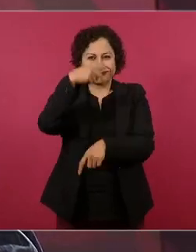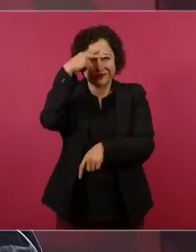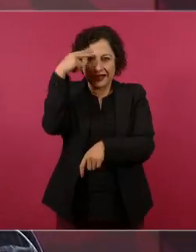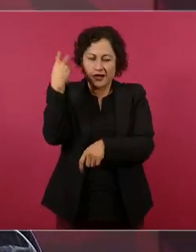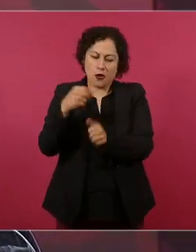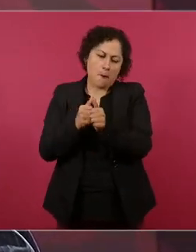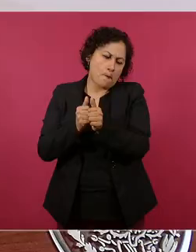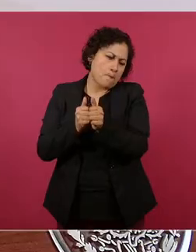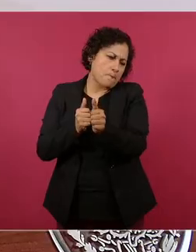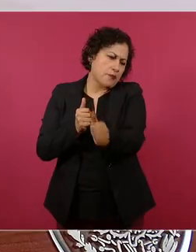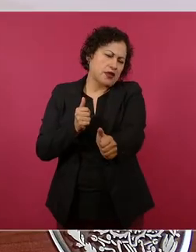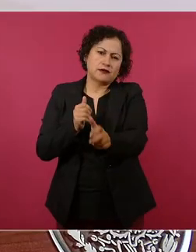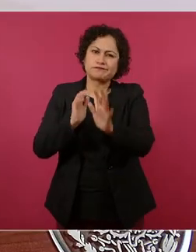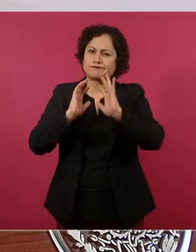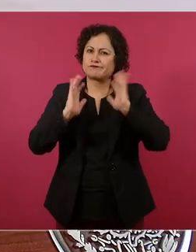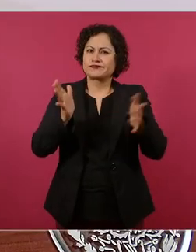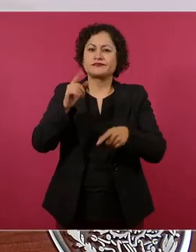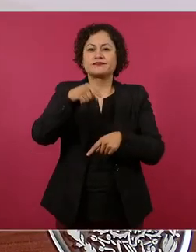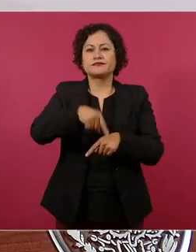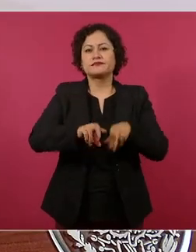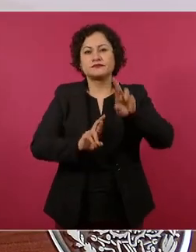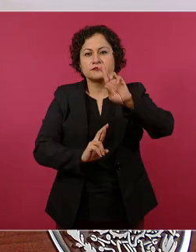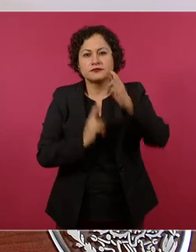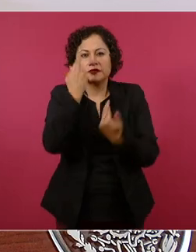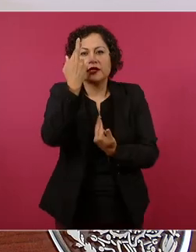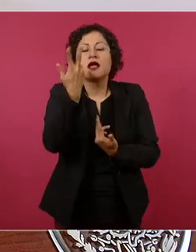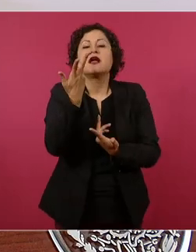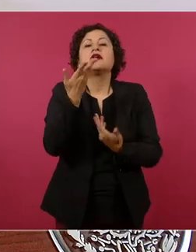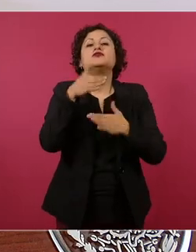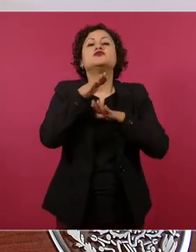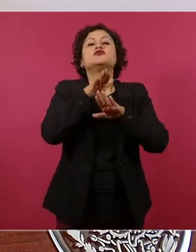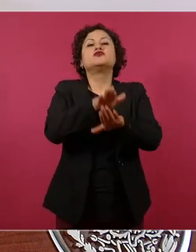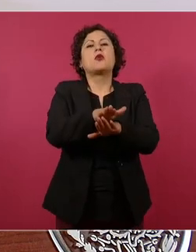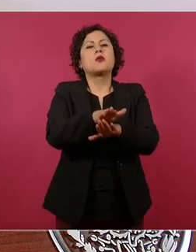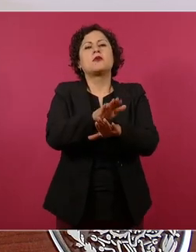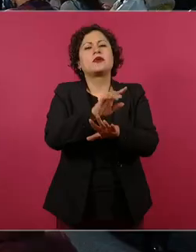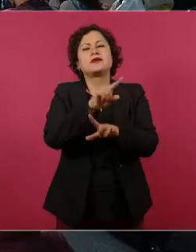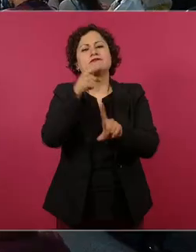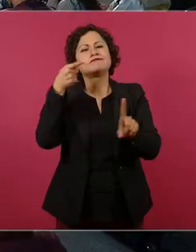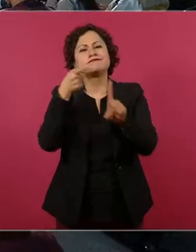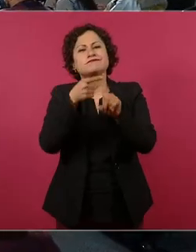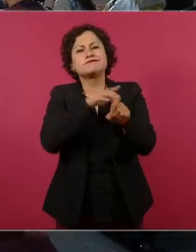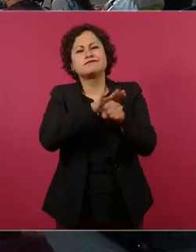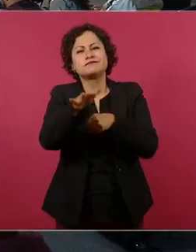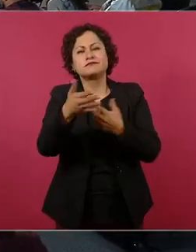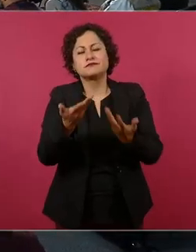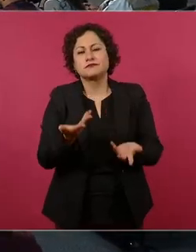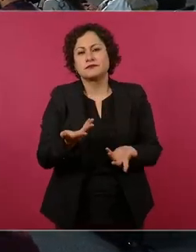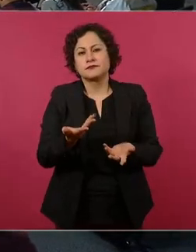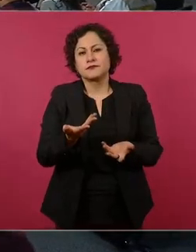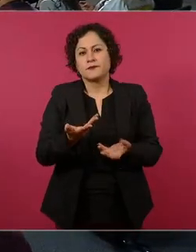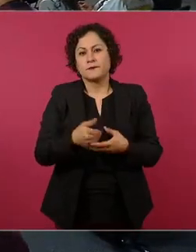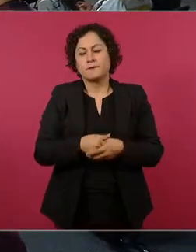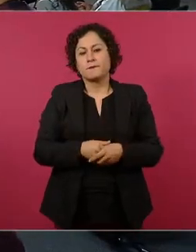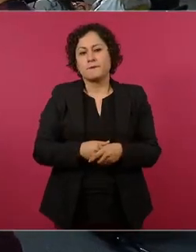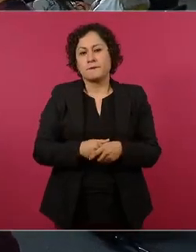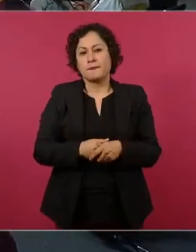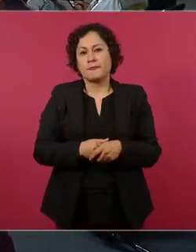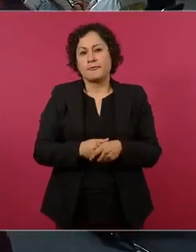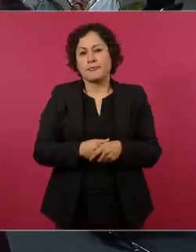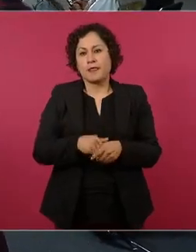en cuanto a la defensa de los derechos